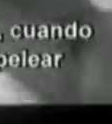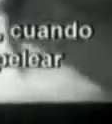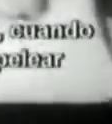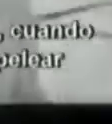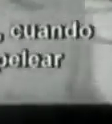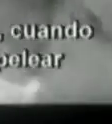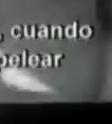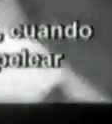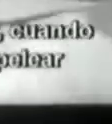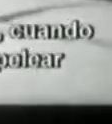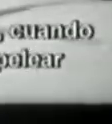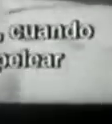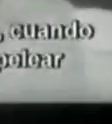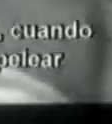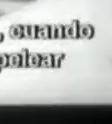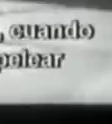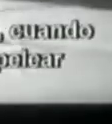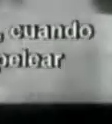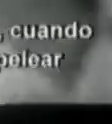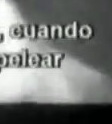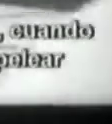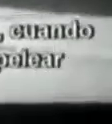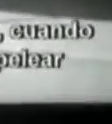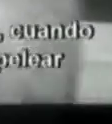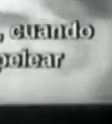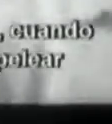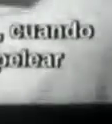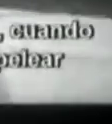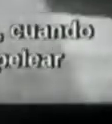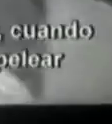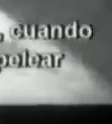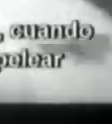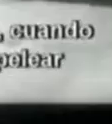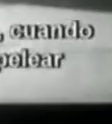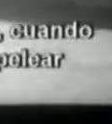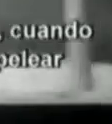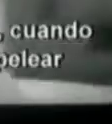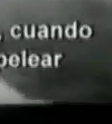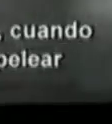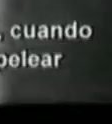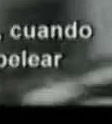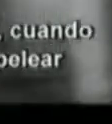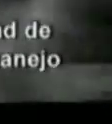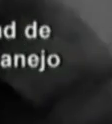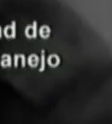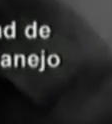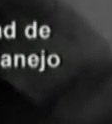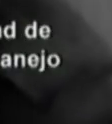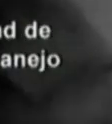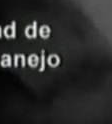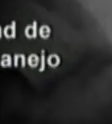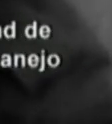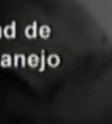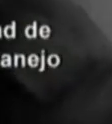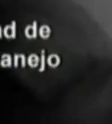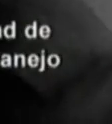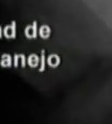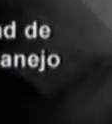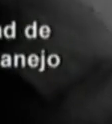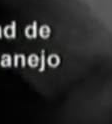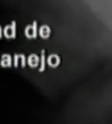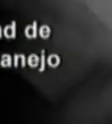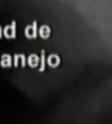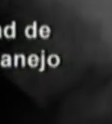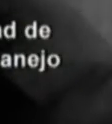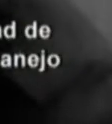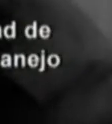el ejemplo nuestro cuando tuvimos que alzarnos y tuvimos que pelear. La